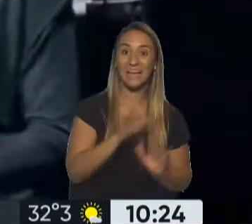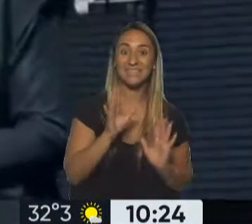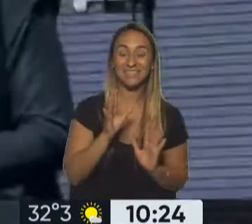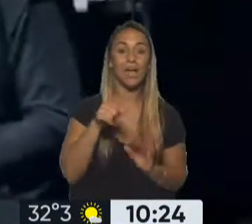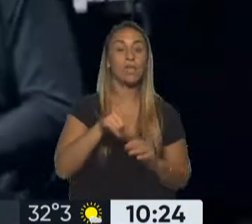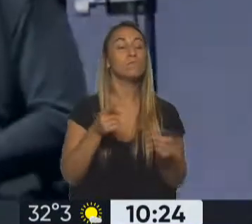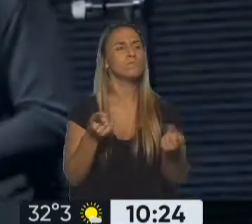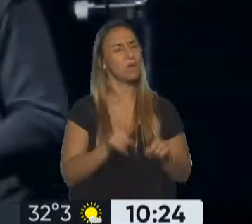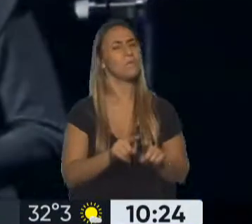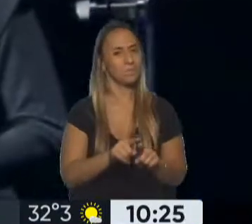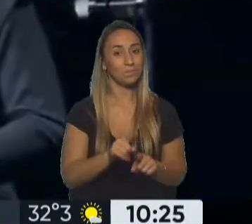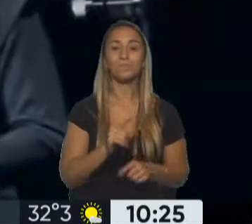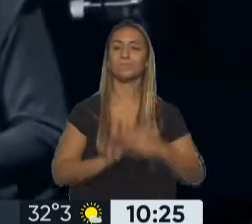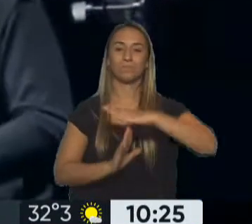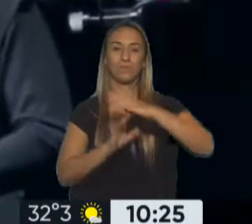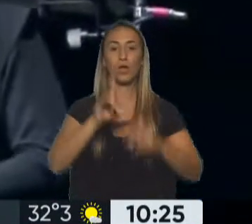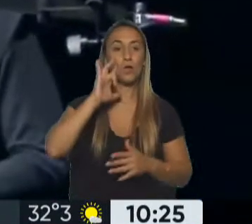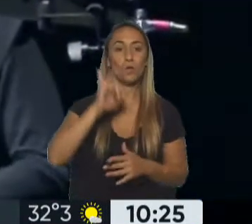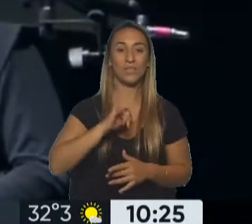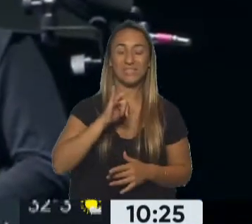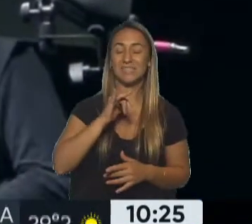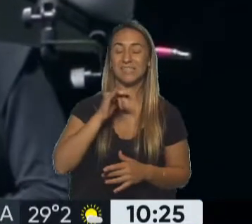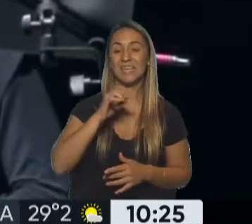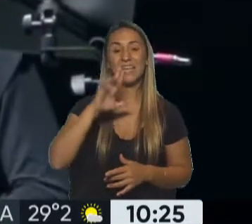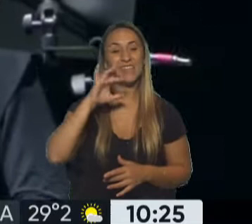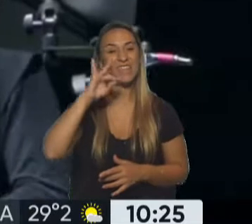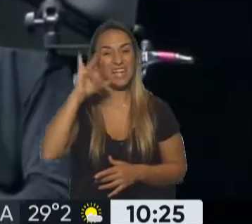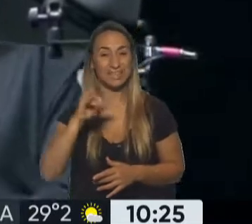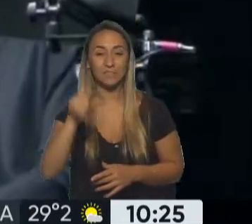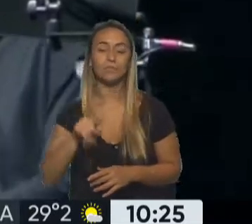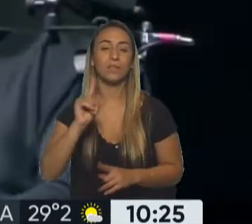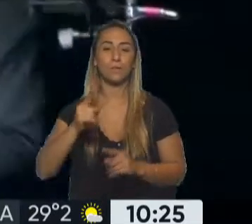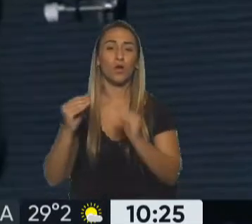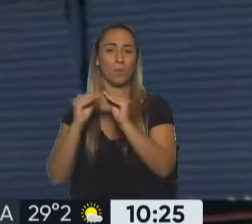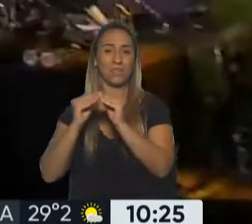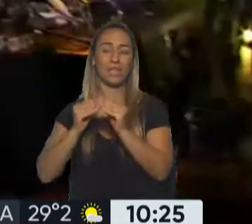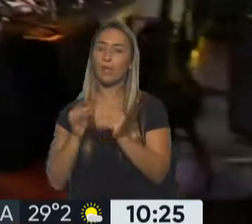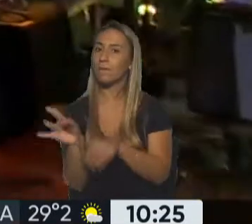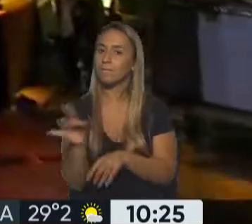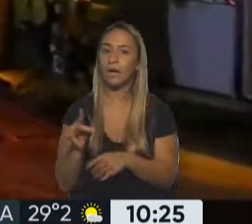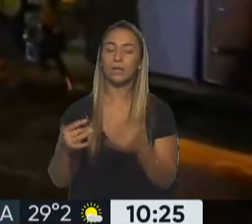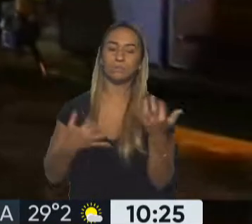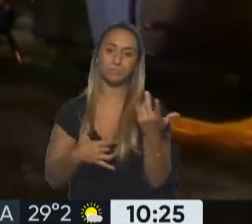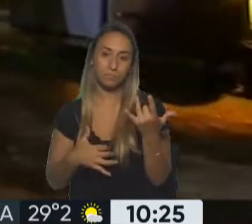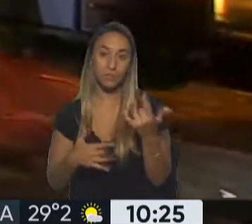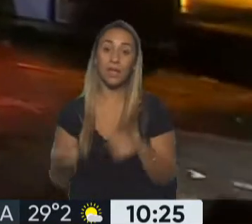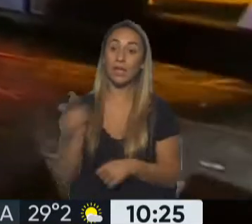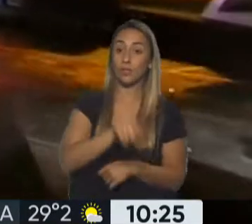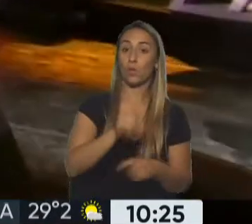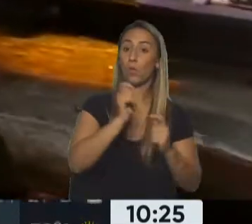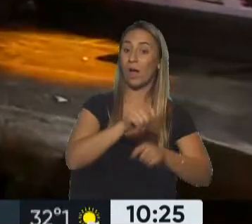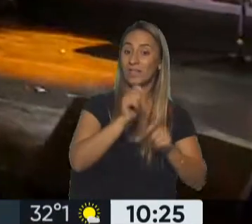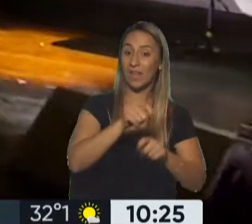Bueno, con Fernando Ruiz Díaz, por supuesto, a la cabeza, con Charly Noguera, que toca el Frankie, el bajo de su compañero eterno, de Gabriel Ruiz Díaz. Y en la batería